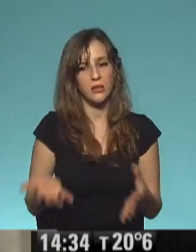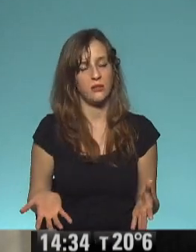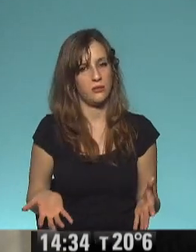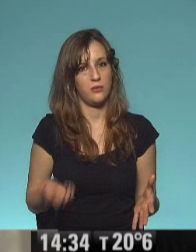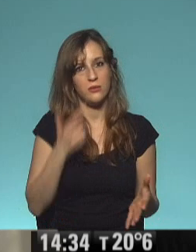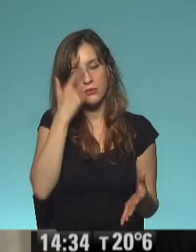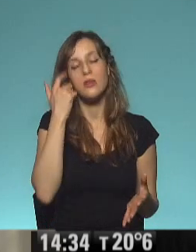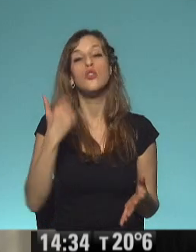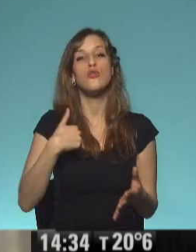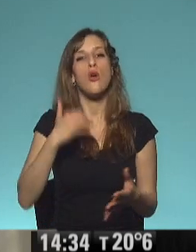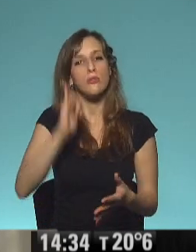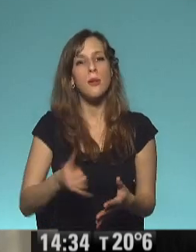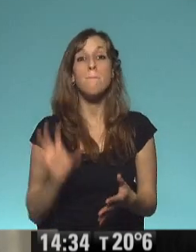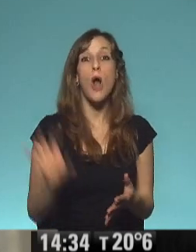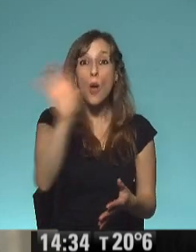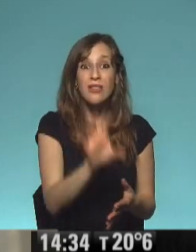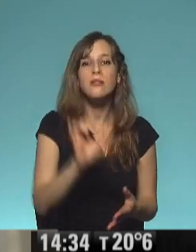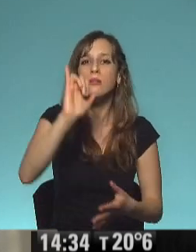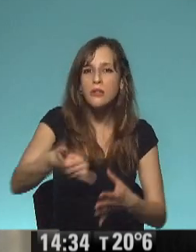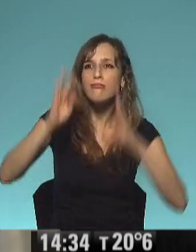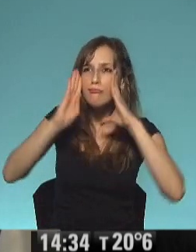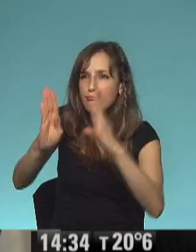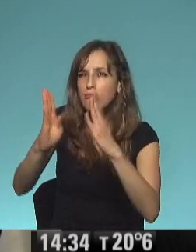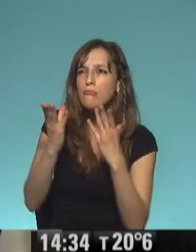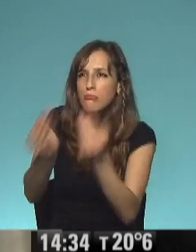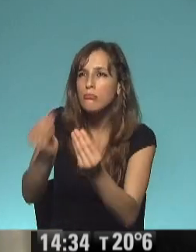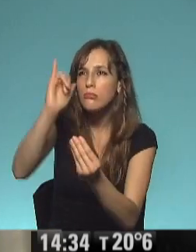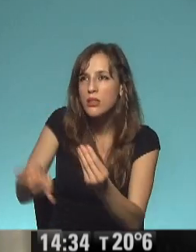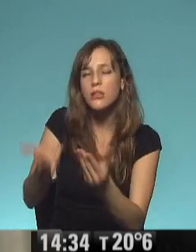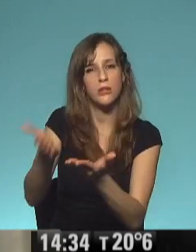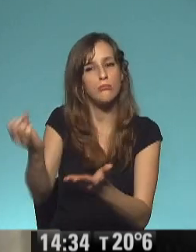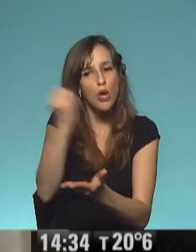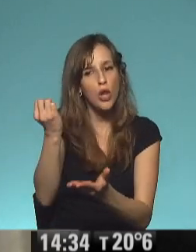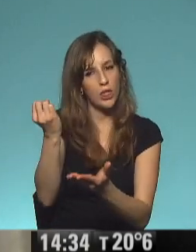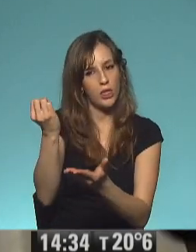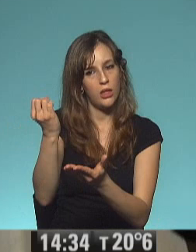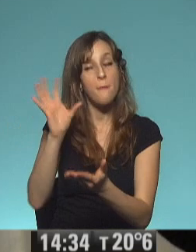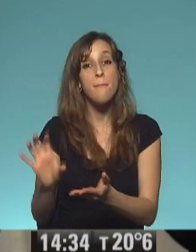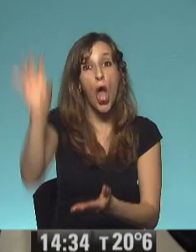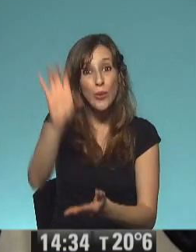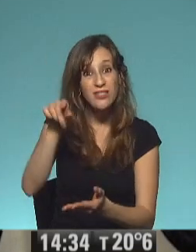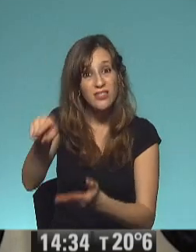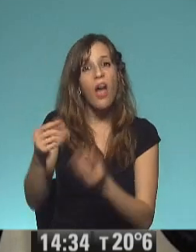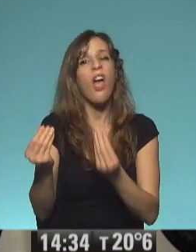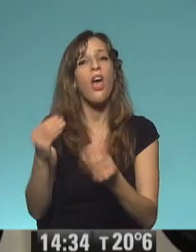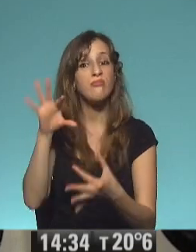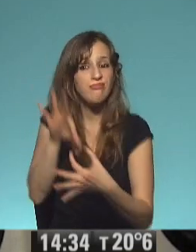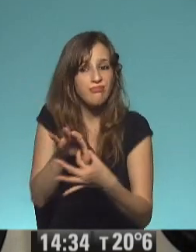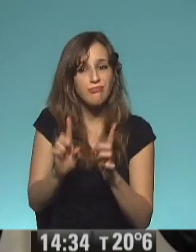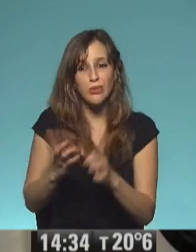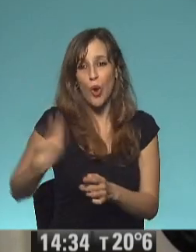esté al alcance de la nación a las provincias. Porque las provincias son argentinos, no son gobernadores,